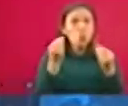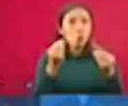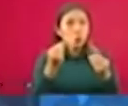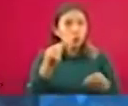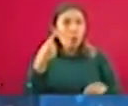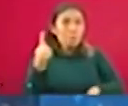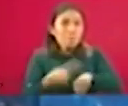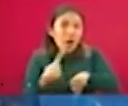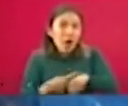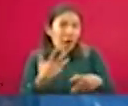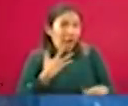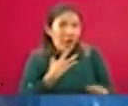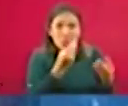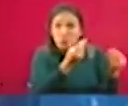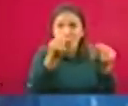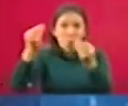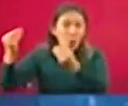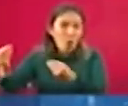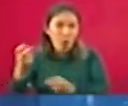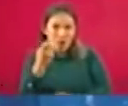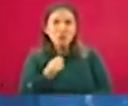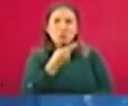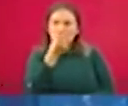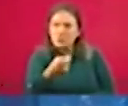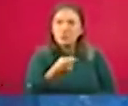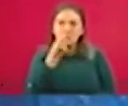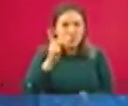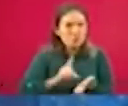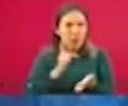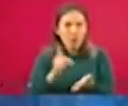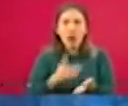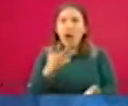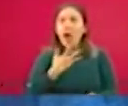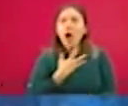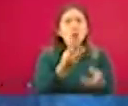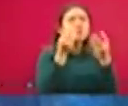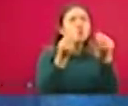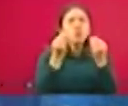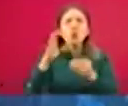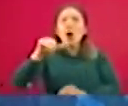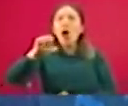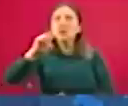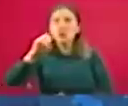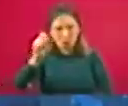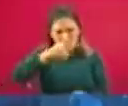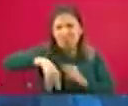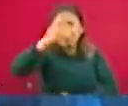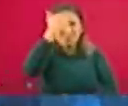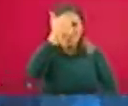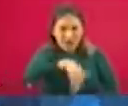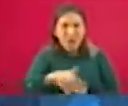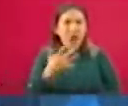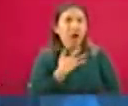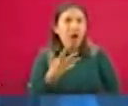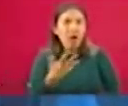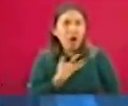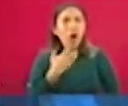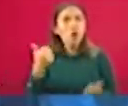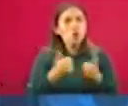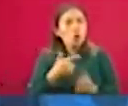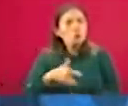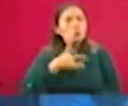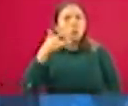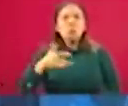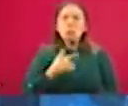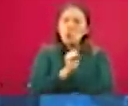nuevos, sospechosos y confirmados de COVID se reporta diariamente, el número básico del conjunto de